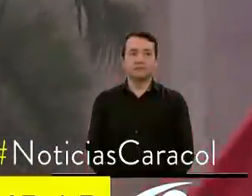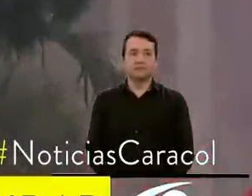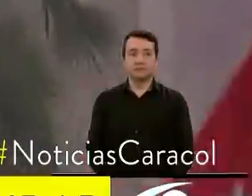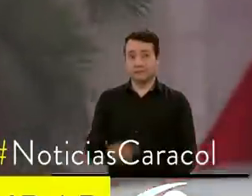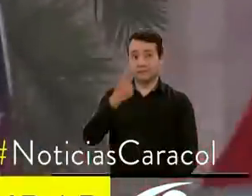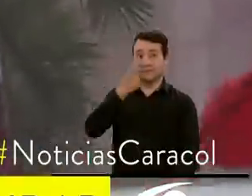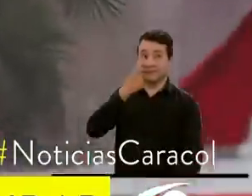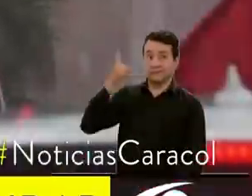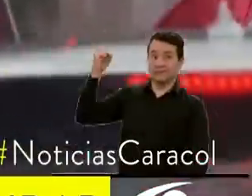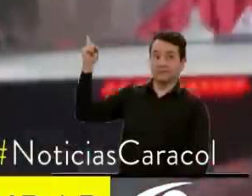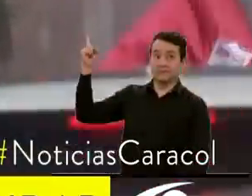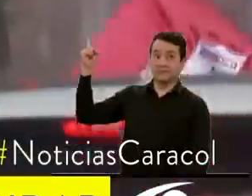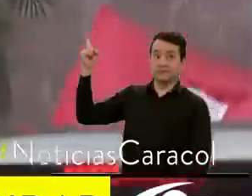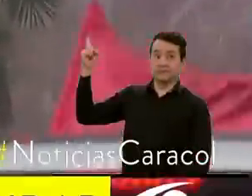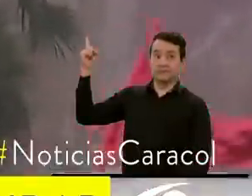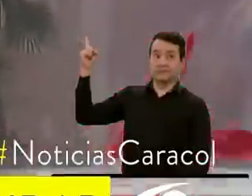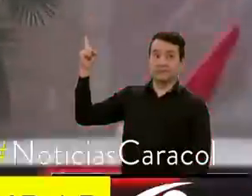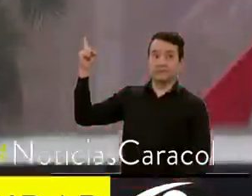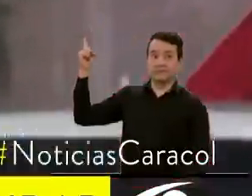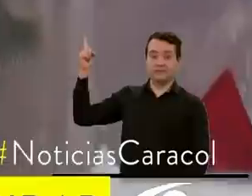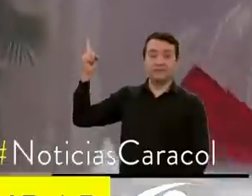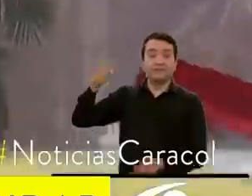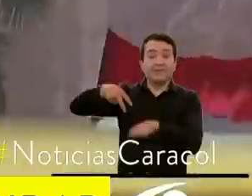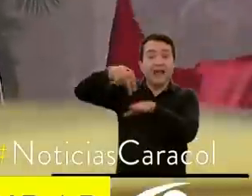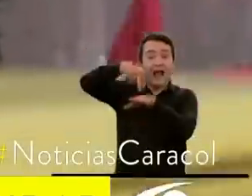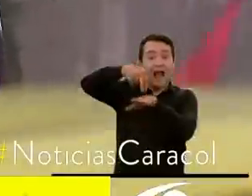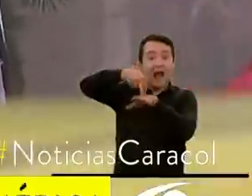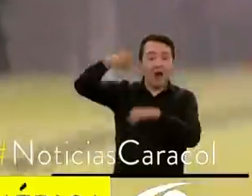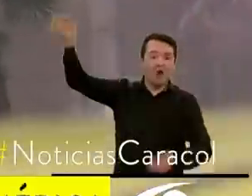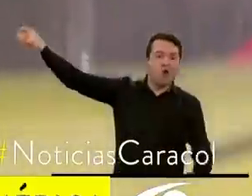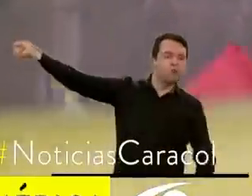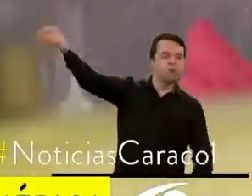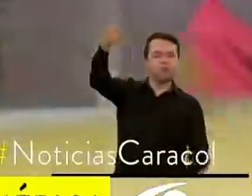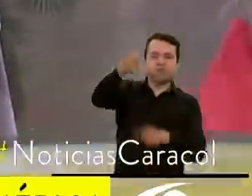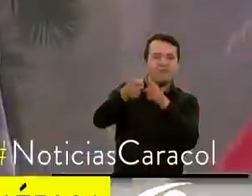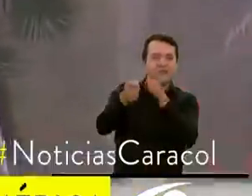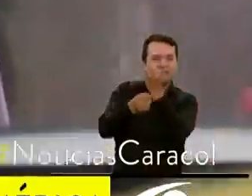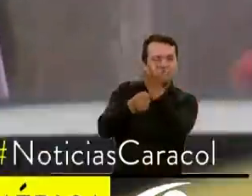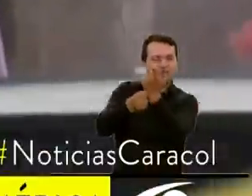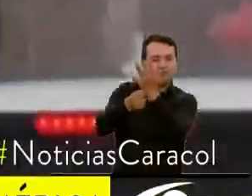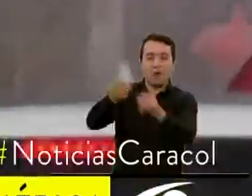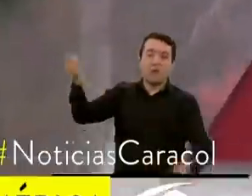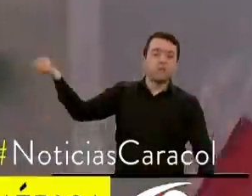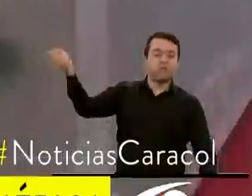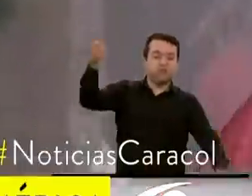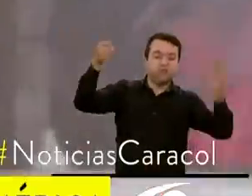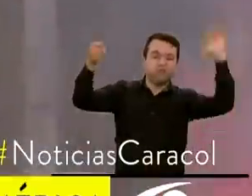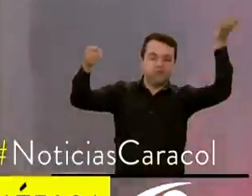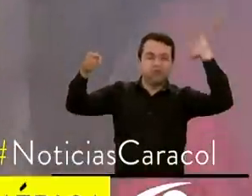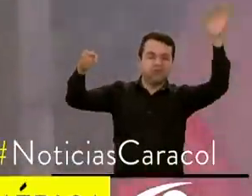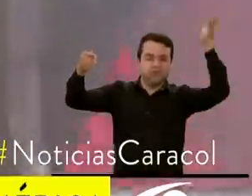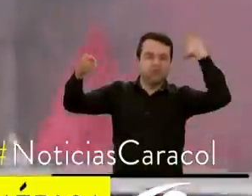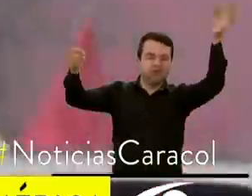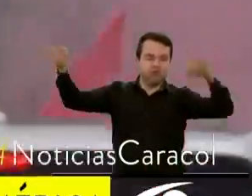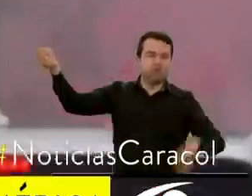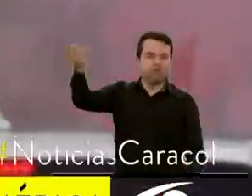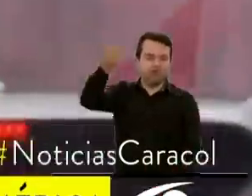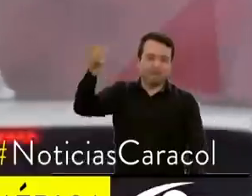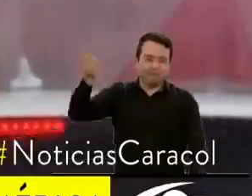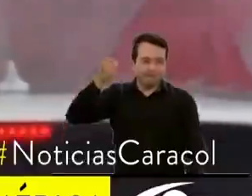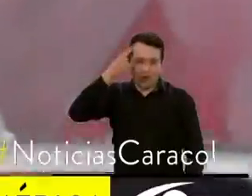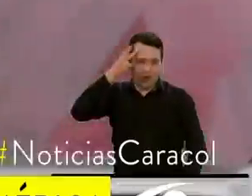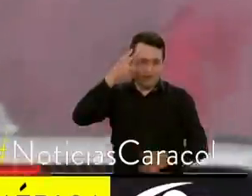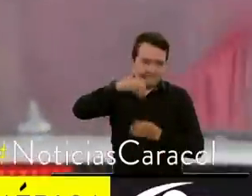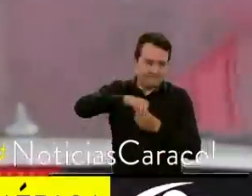Observen a este eufórico hincha sobre el techo de un carro empuñando una bengala y cantando a todo pulmón, y por supuesto sin el uso del